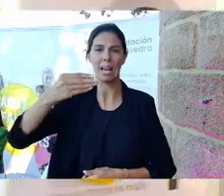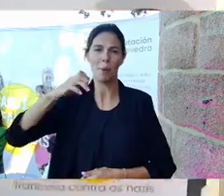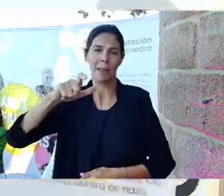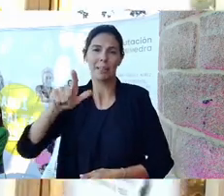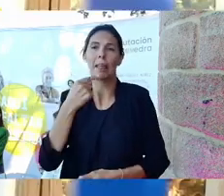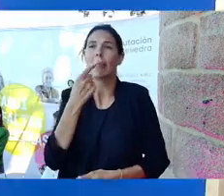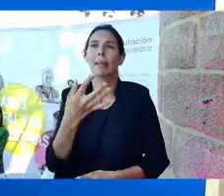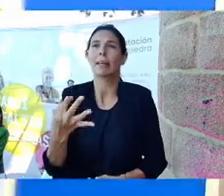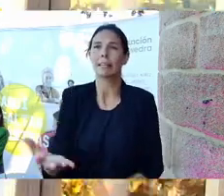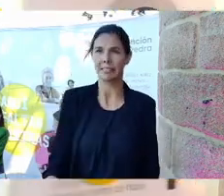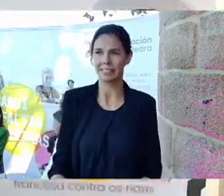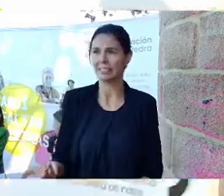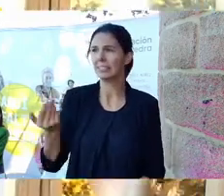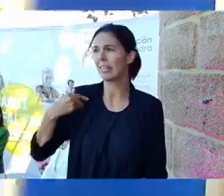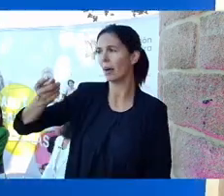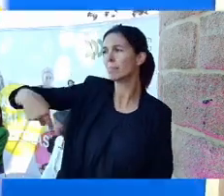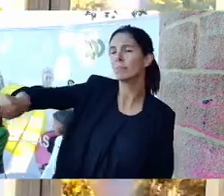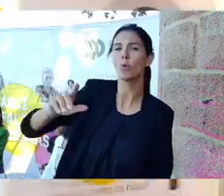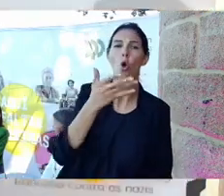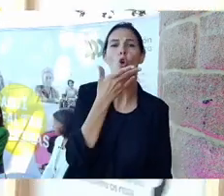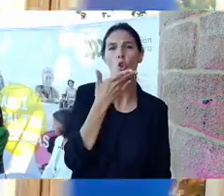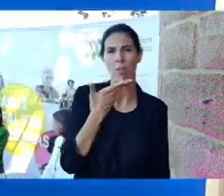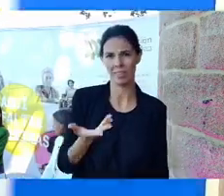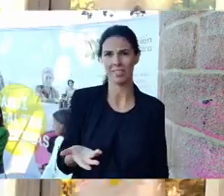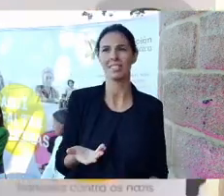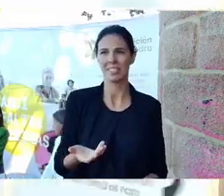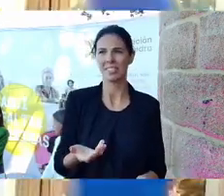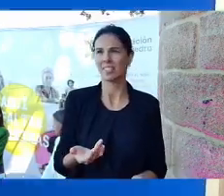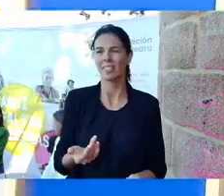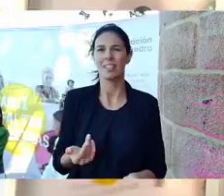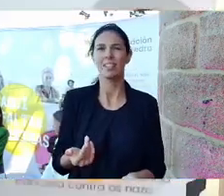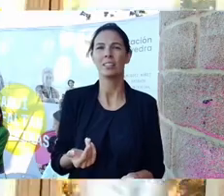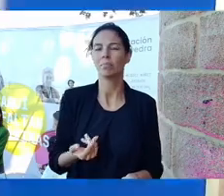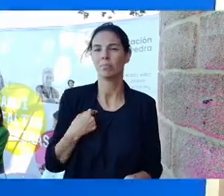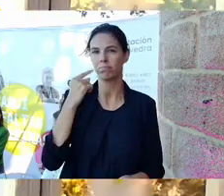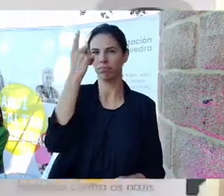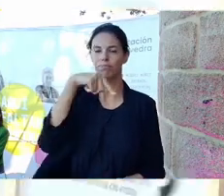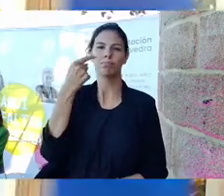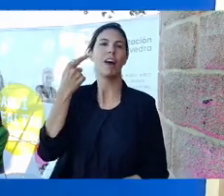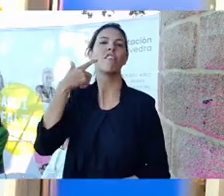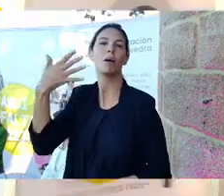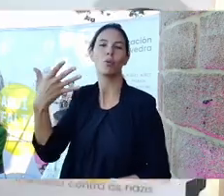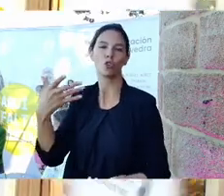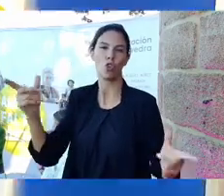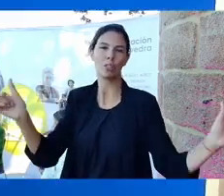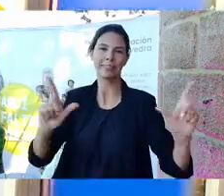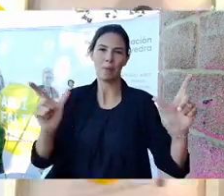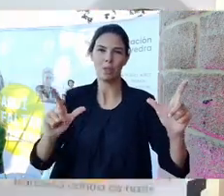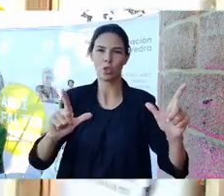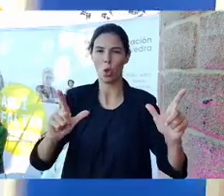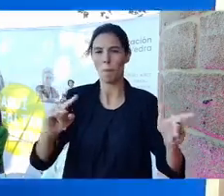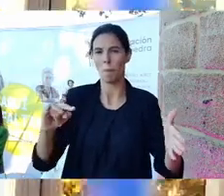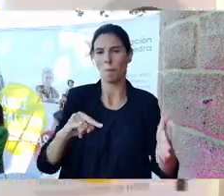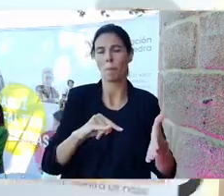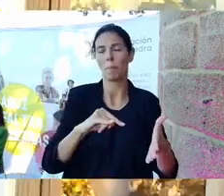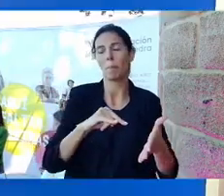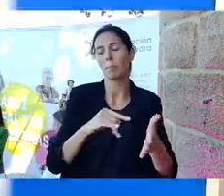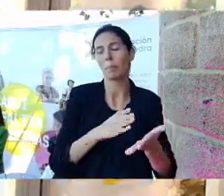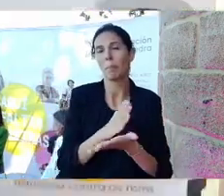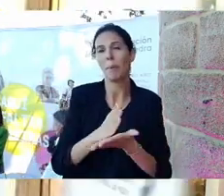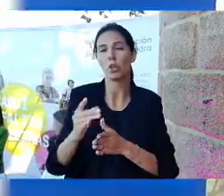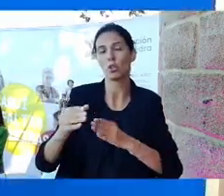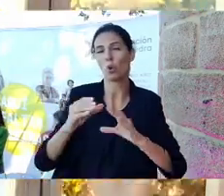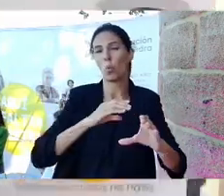a Isabel, pois que vou decir, que nos aí vai deixar o coñecedes, un rostro moi popular da televisión, dos